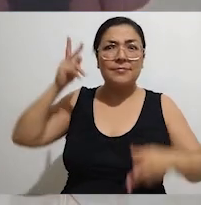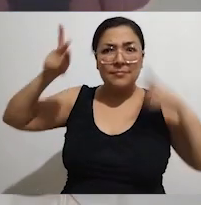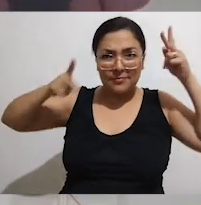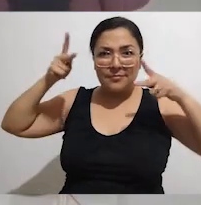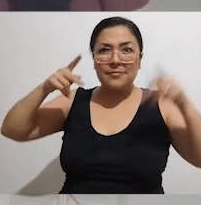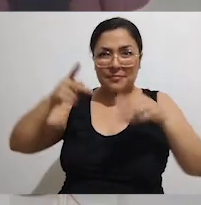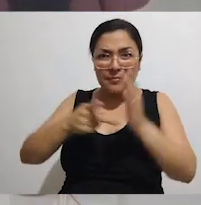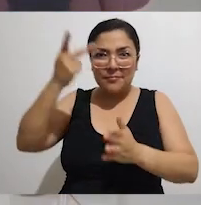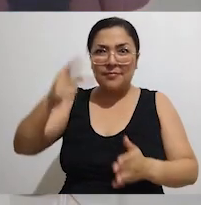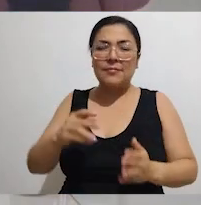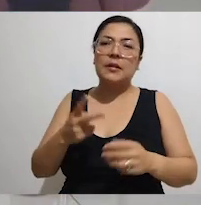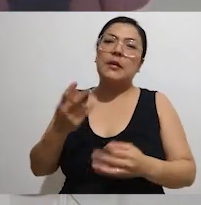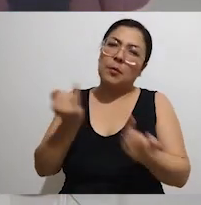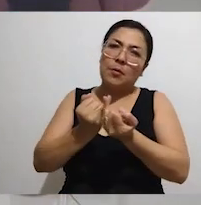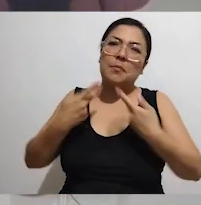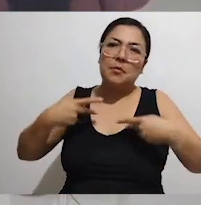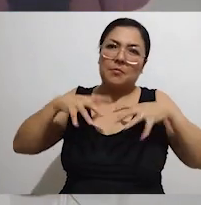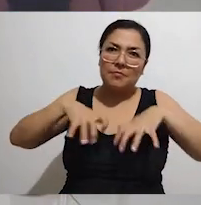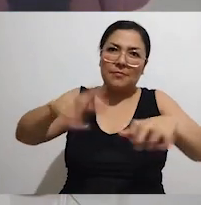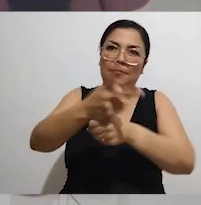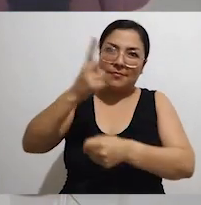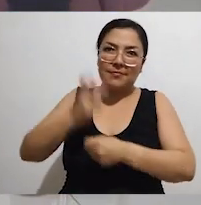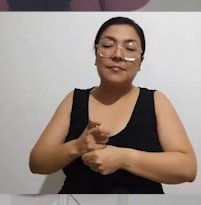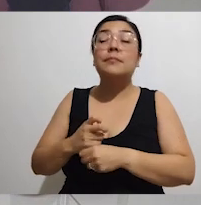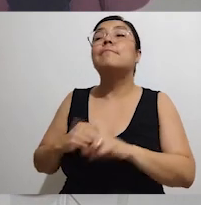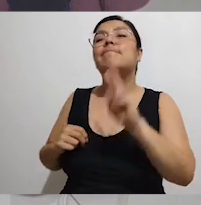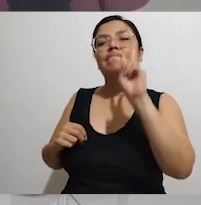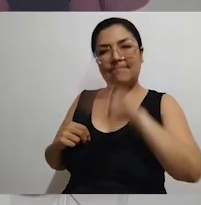para platicarnos e invitar a la ciudadanía de observación electoral. Sin